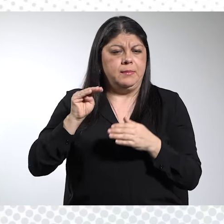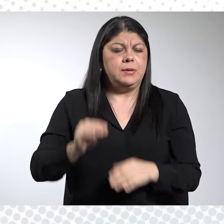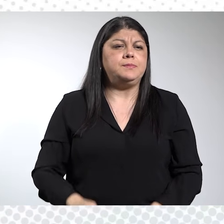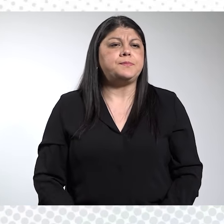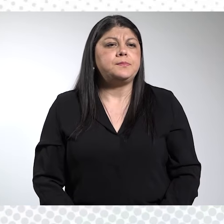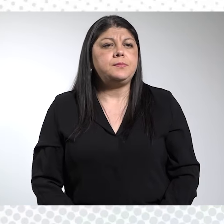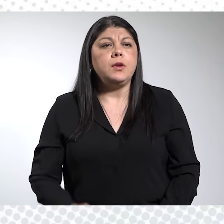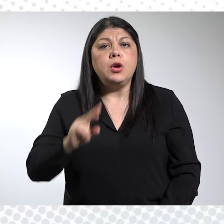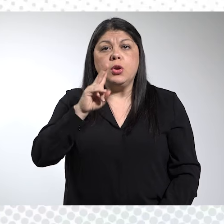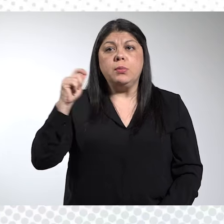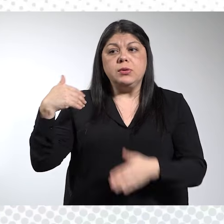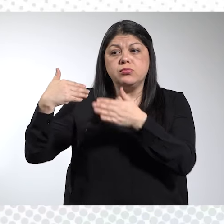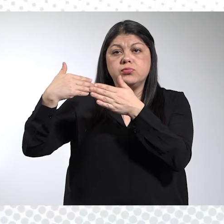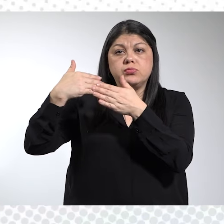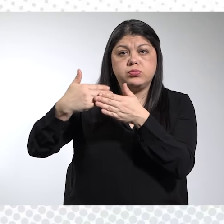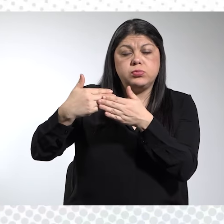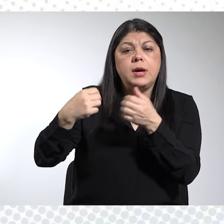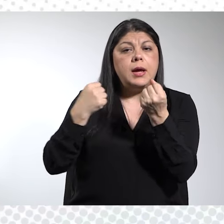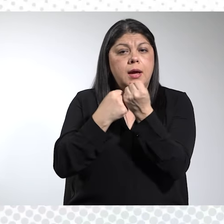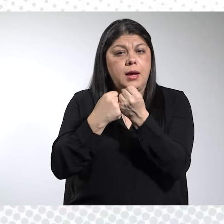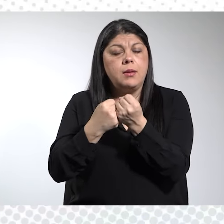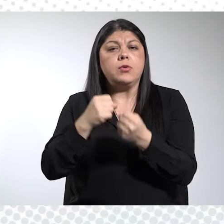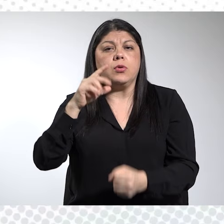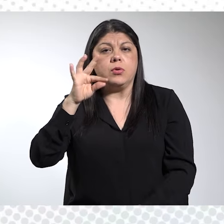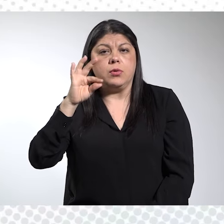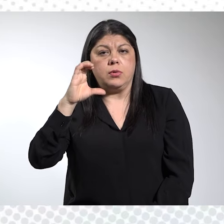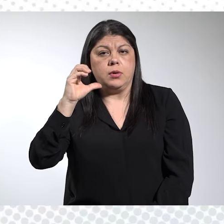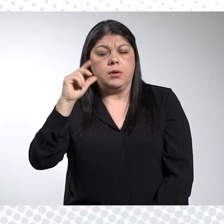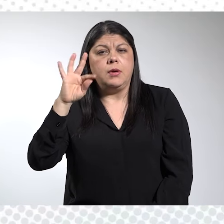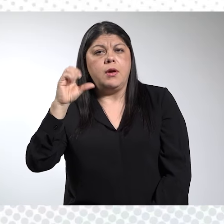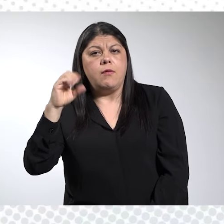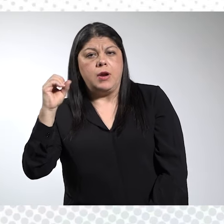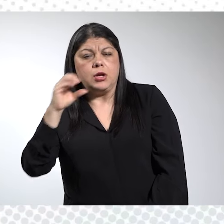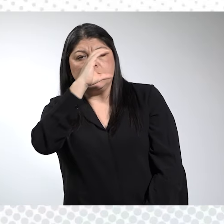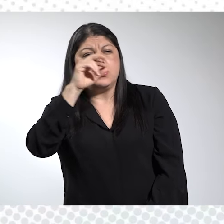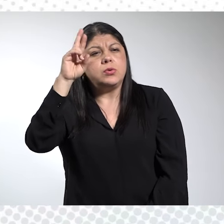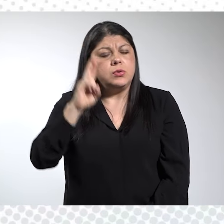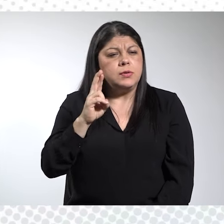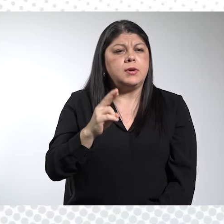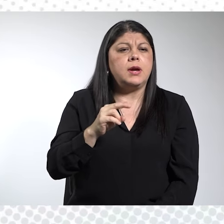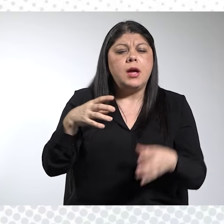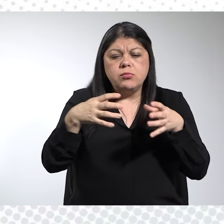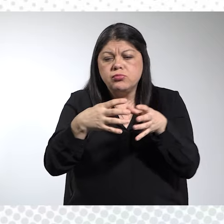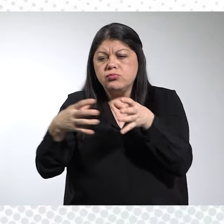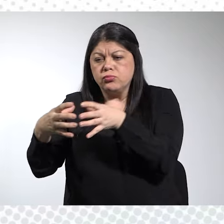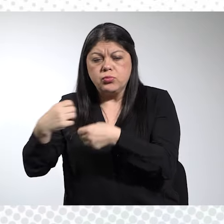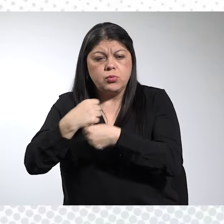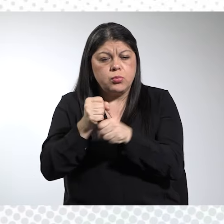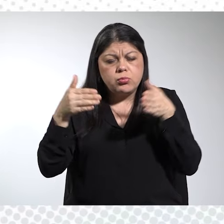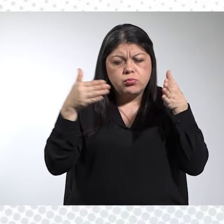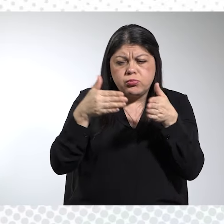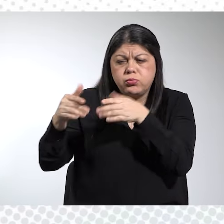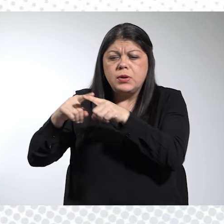Marco. En los últimos meses y gracias al apoyo de la Facultad Latinoamericana de Ciencias Sociales, Flaxo Costa Rica, se han realizado